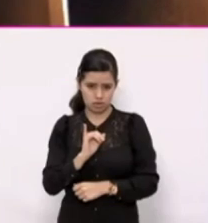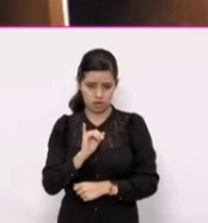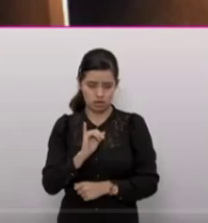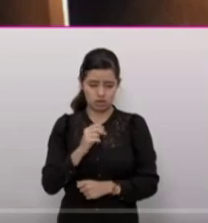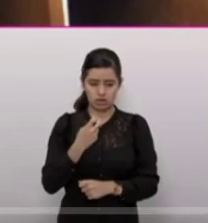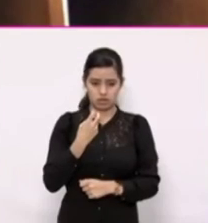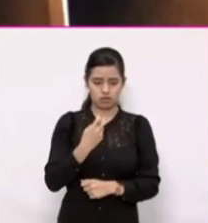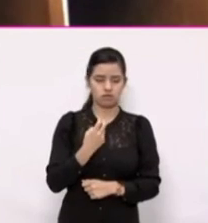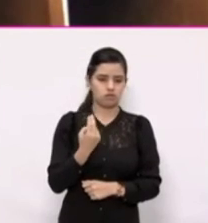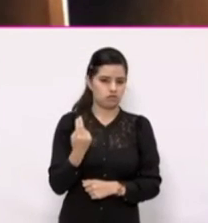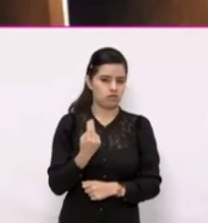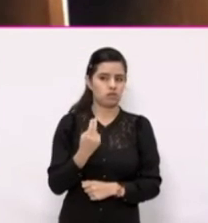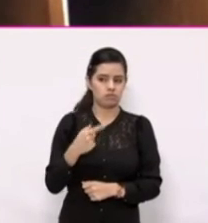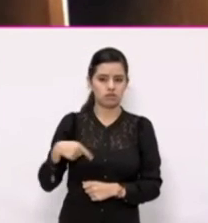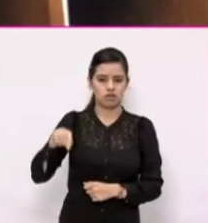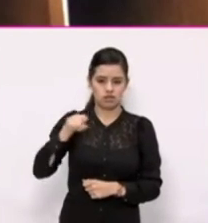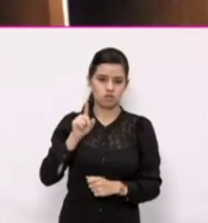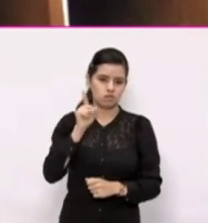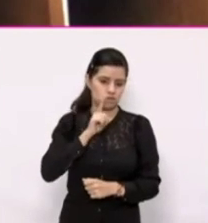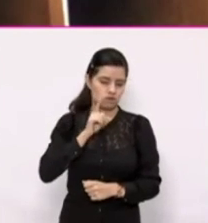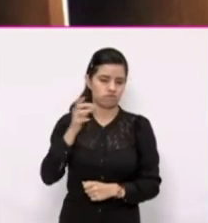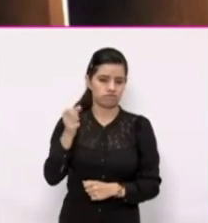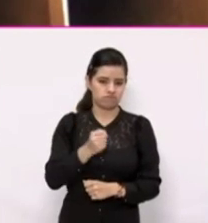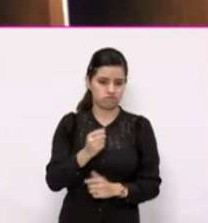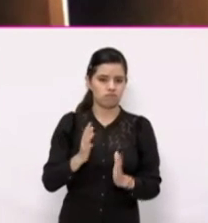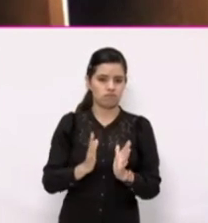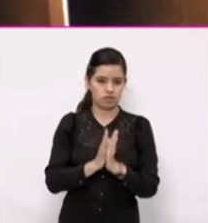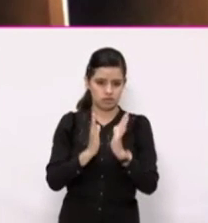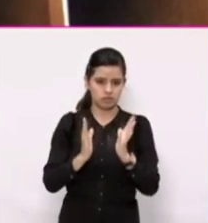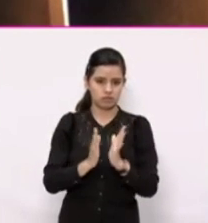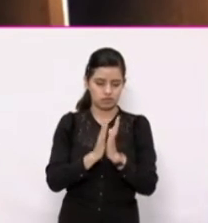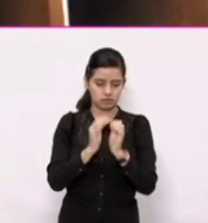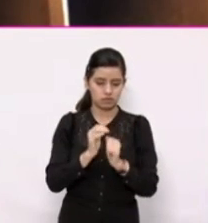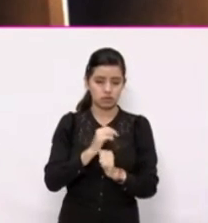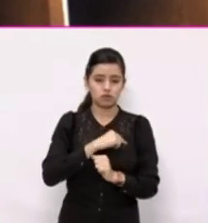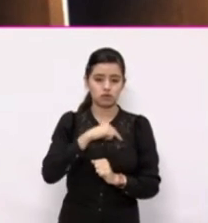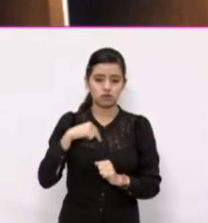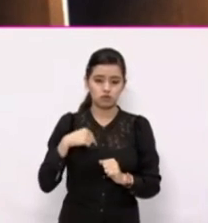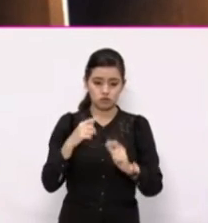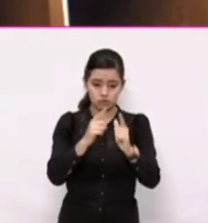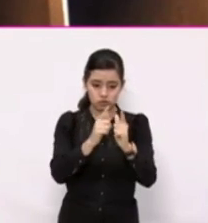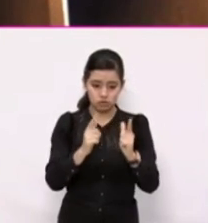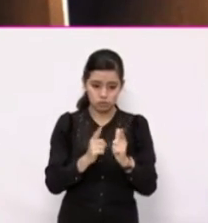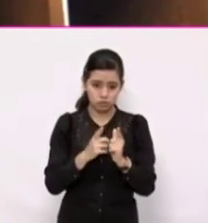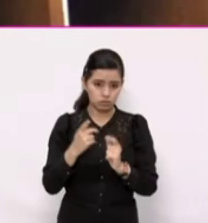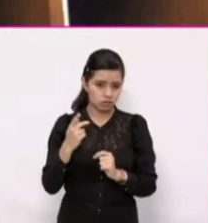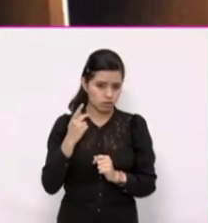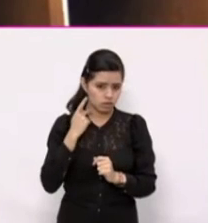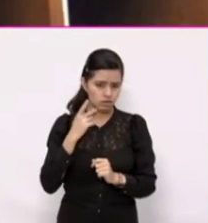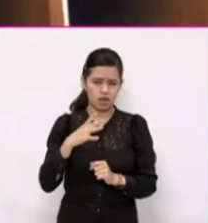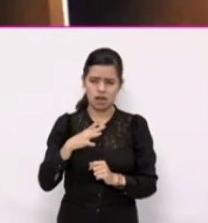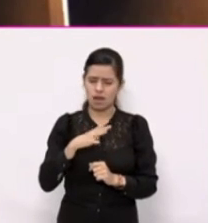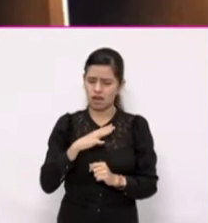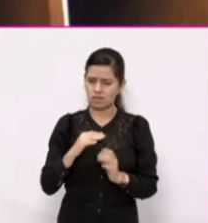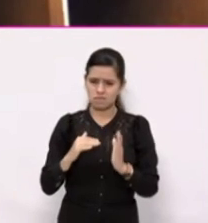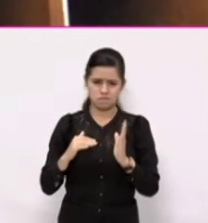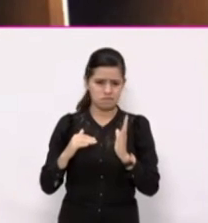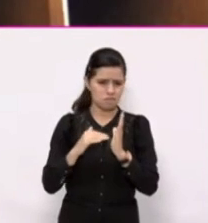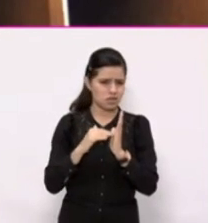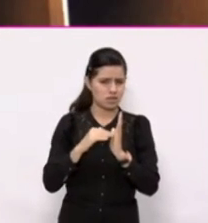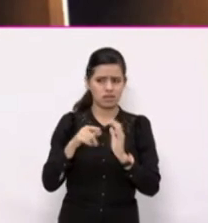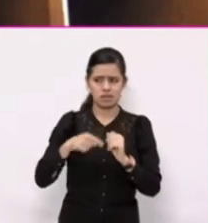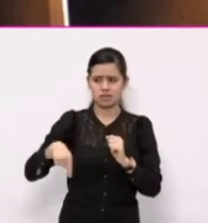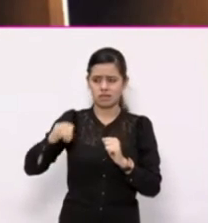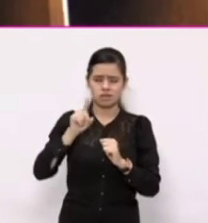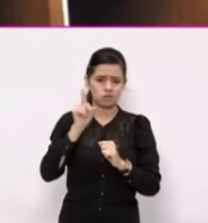Entenderse sin la participación de las mujeres. Somos un partido que cuenta con la militancia de miles de mujeres a